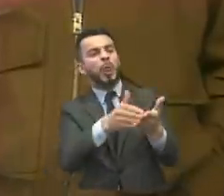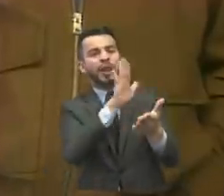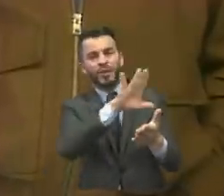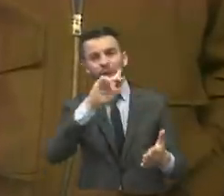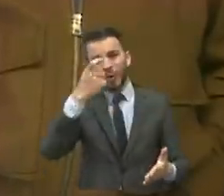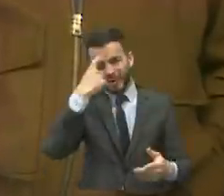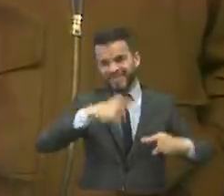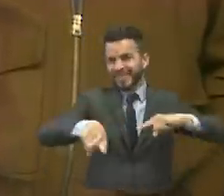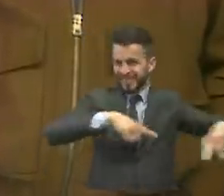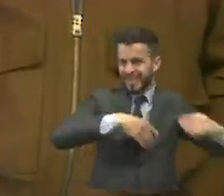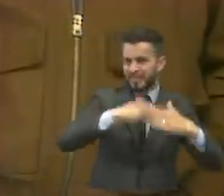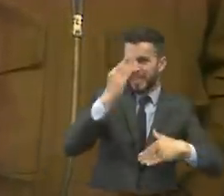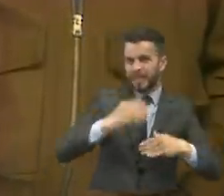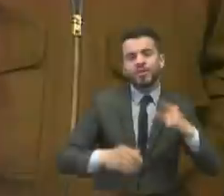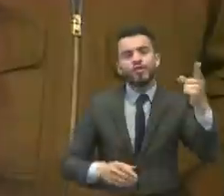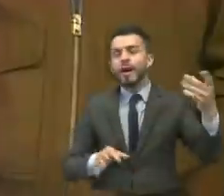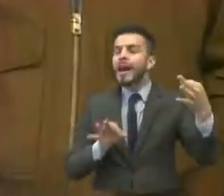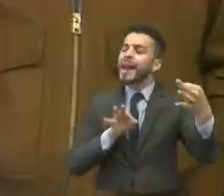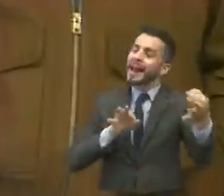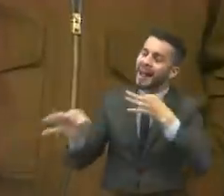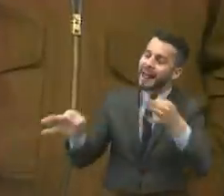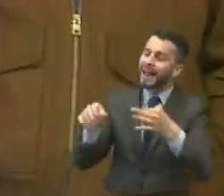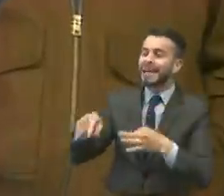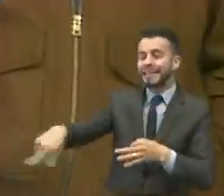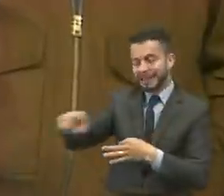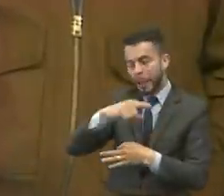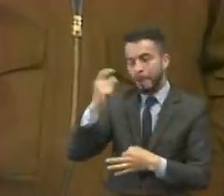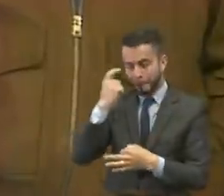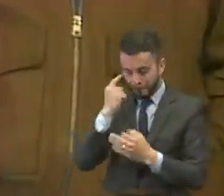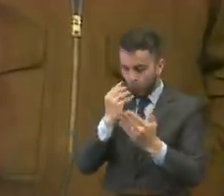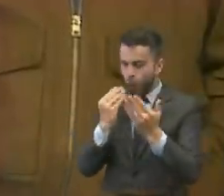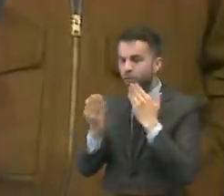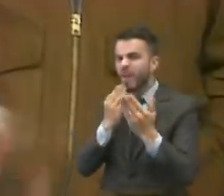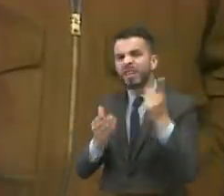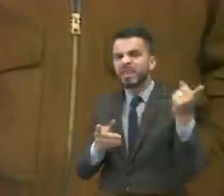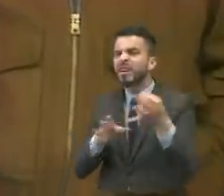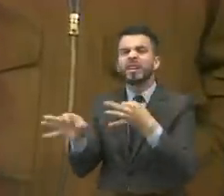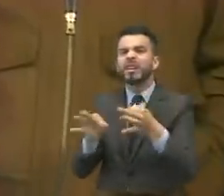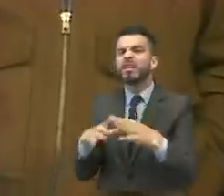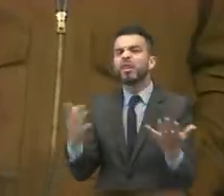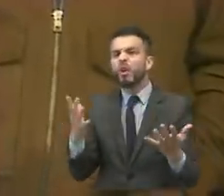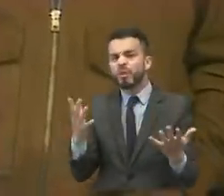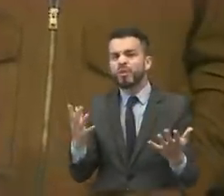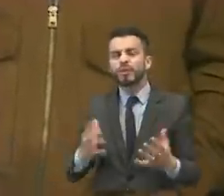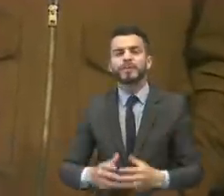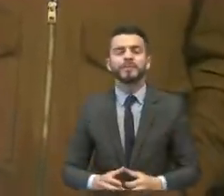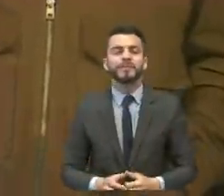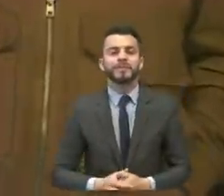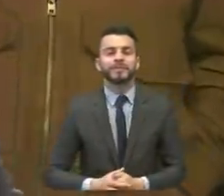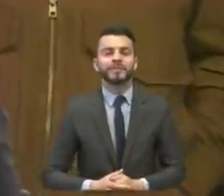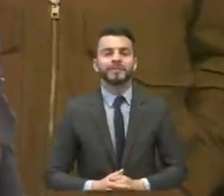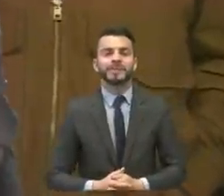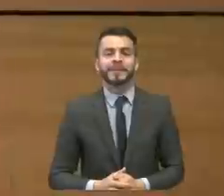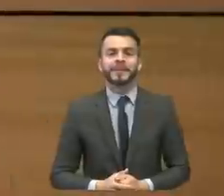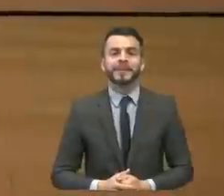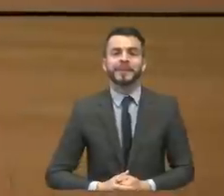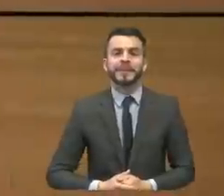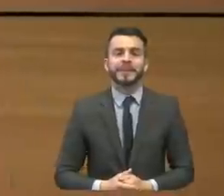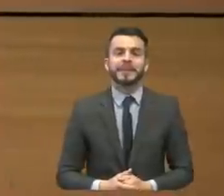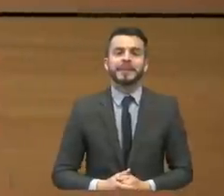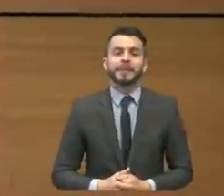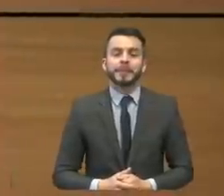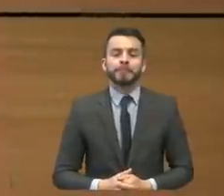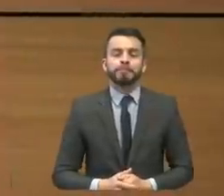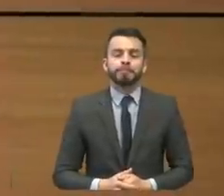les explica usted la conveniencia de este nuevo proyecto y de estas tres séptimas que se proponen en este diseño conceptual? Yo invito a